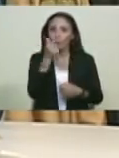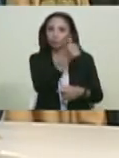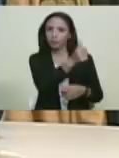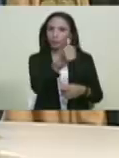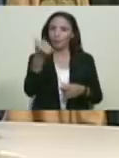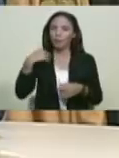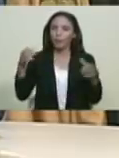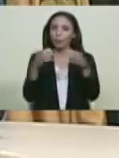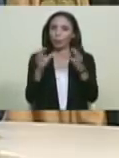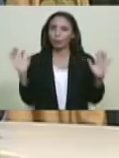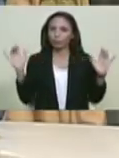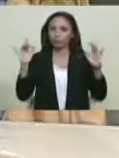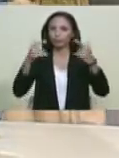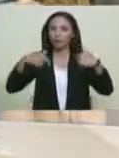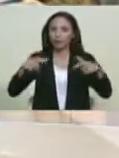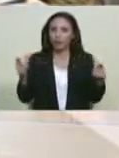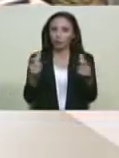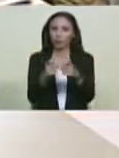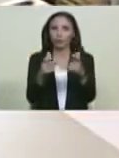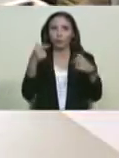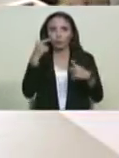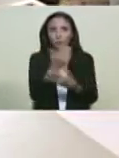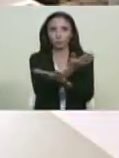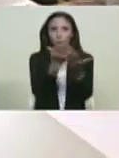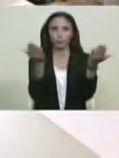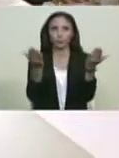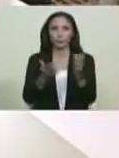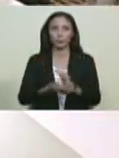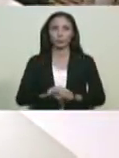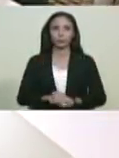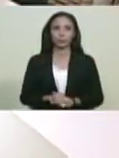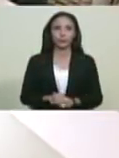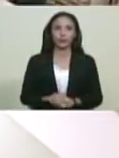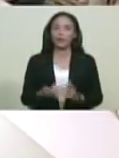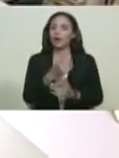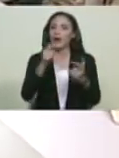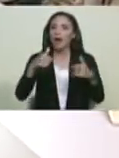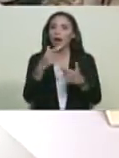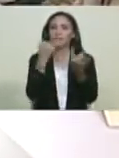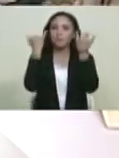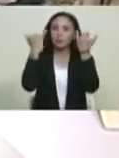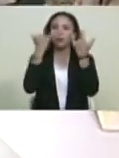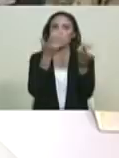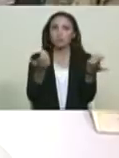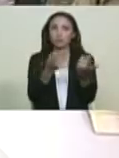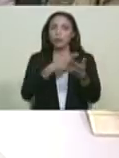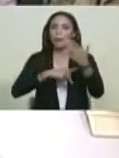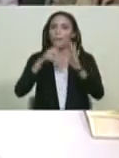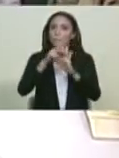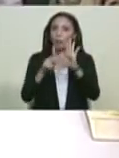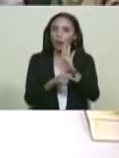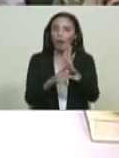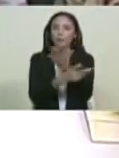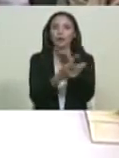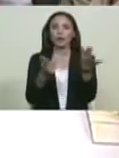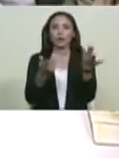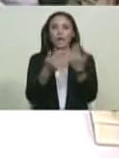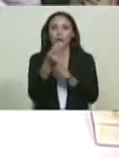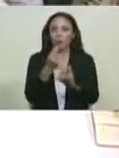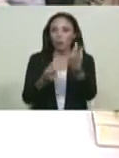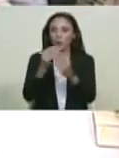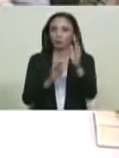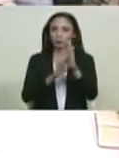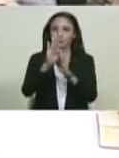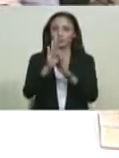todo el equipo de dirección del programa de recuperación económica crecimiento y prosperidad